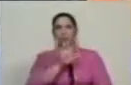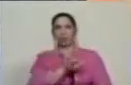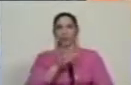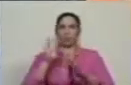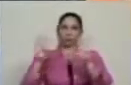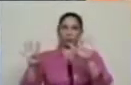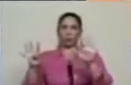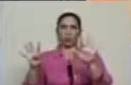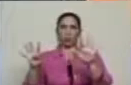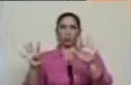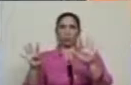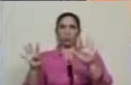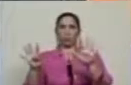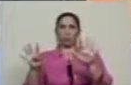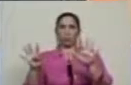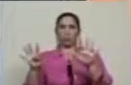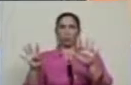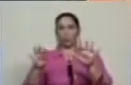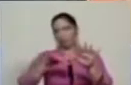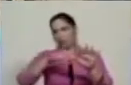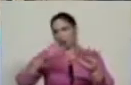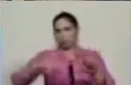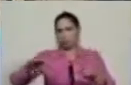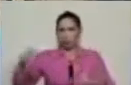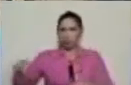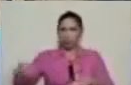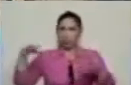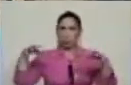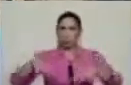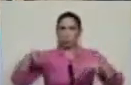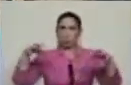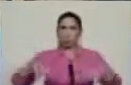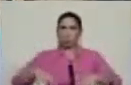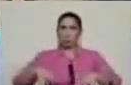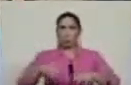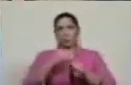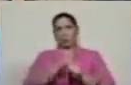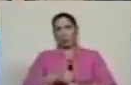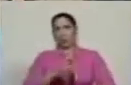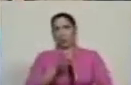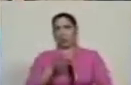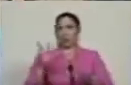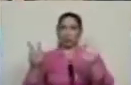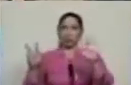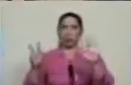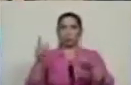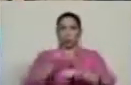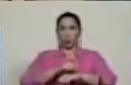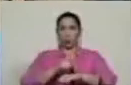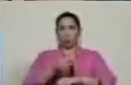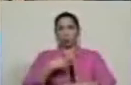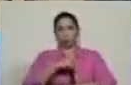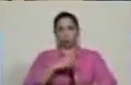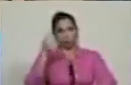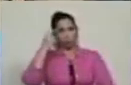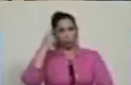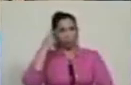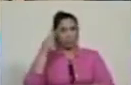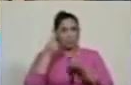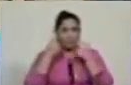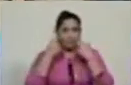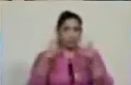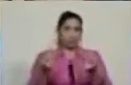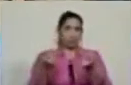Atlántico. Esperamos lluvia en las próximas 20, 48 horas. Tenemos que tomar las previsiones, todos los venezolanos y